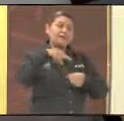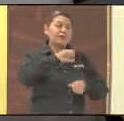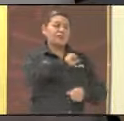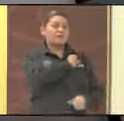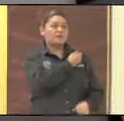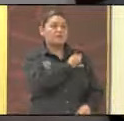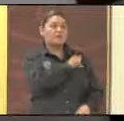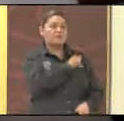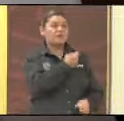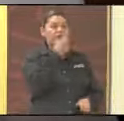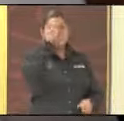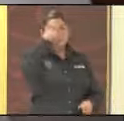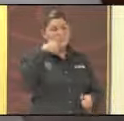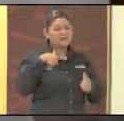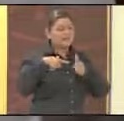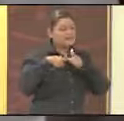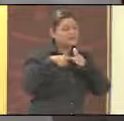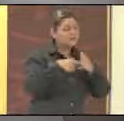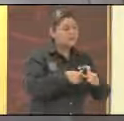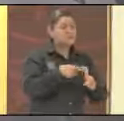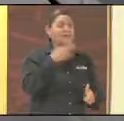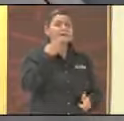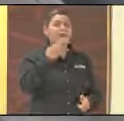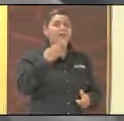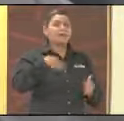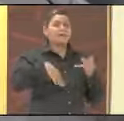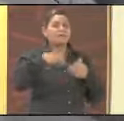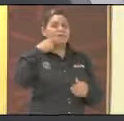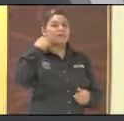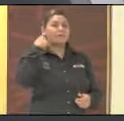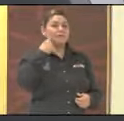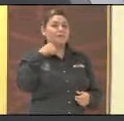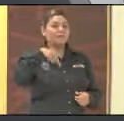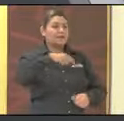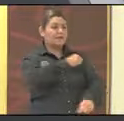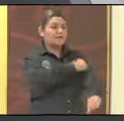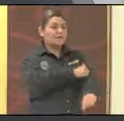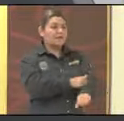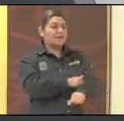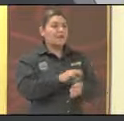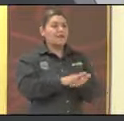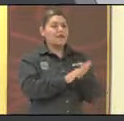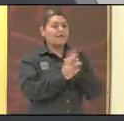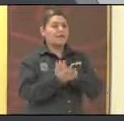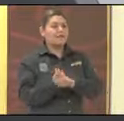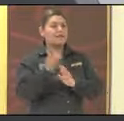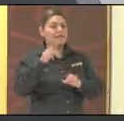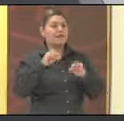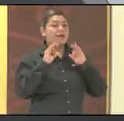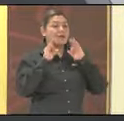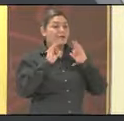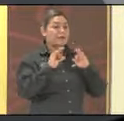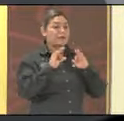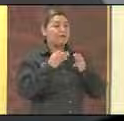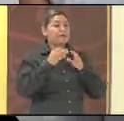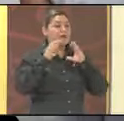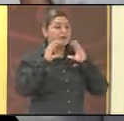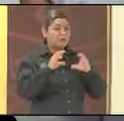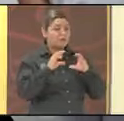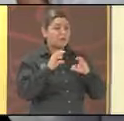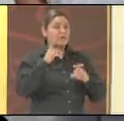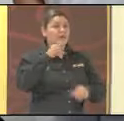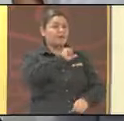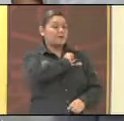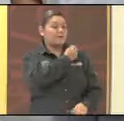jurisdicción para seguir generando bienestar con las mujeres de Altamira a través de la prevención y el cuidado de